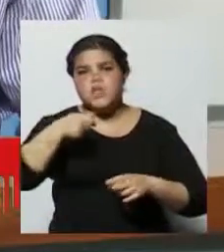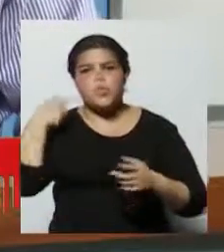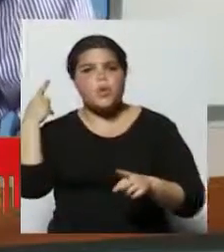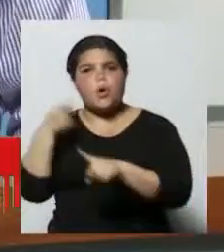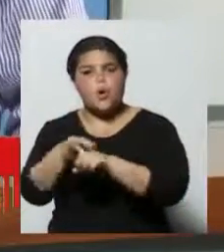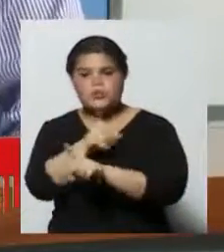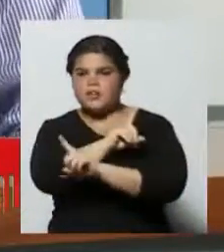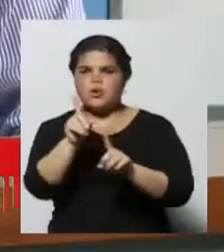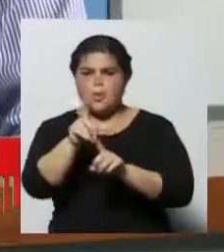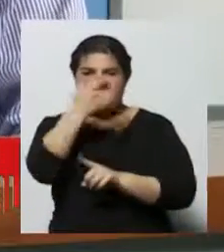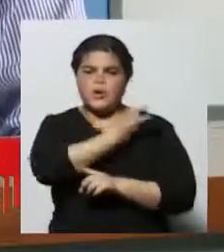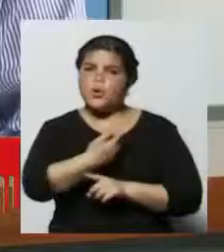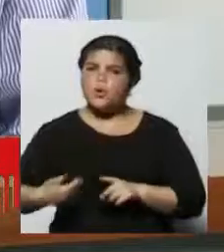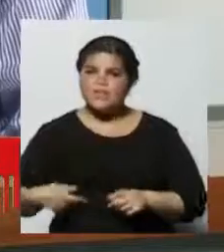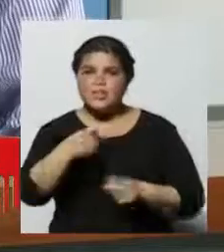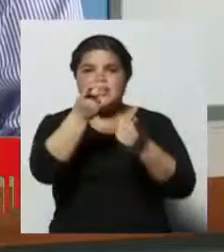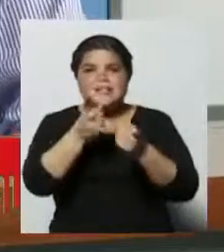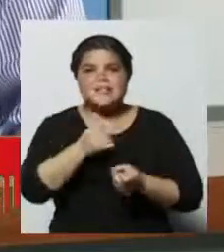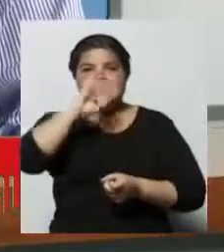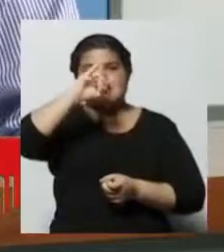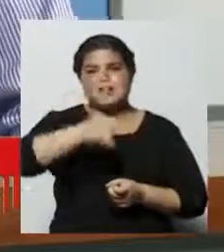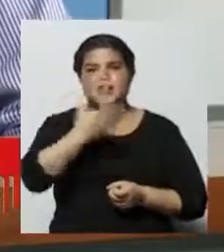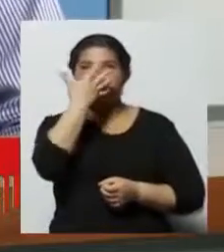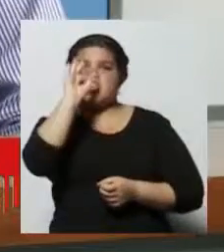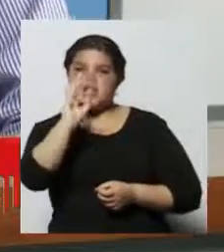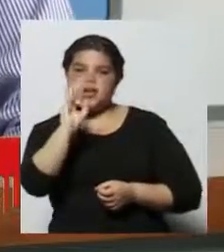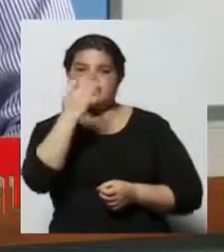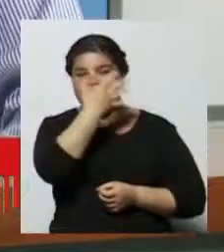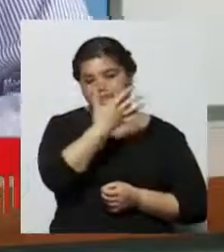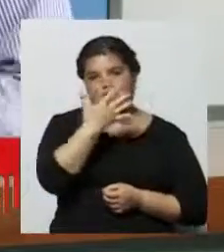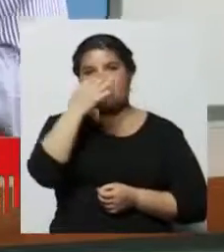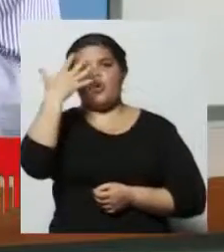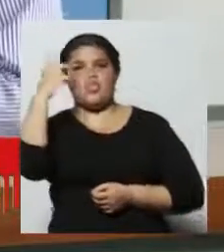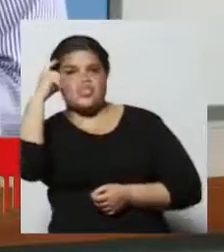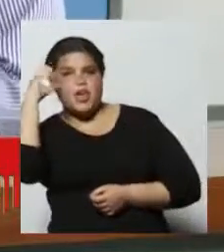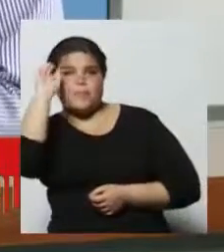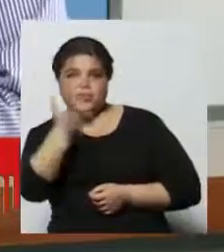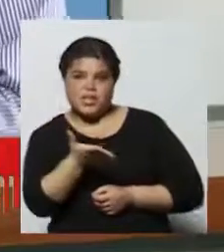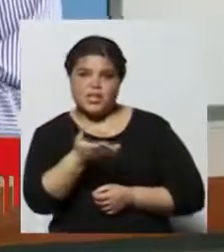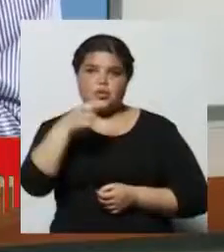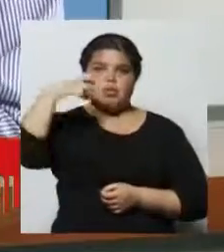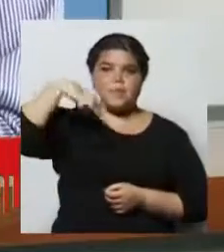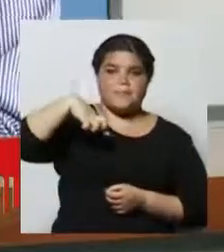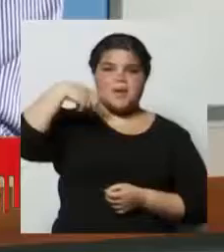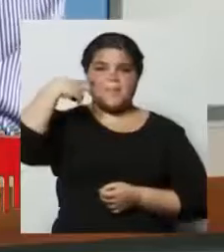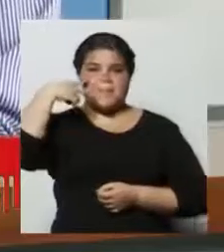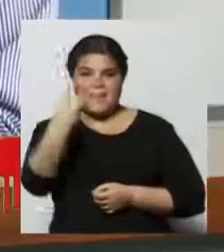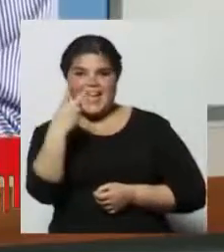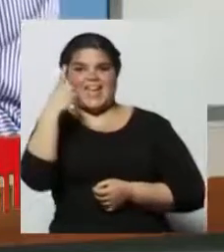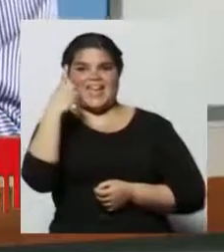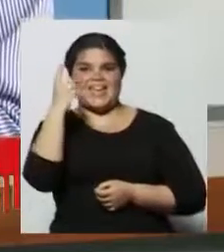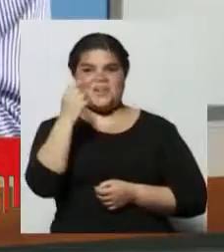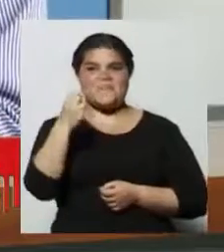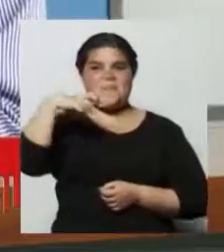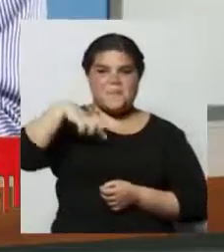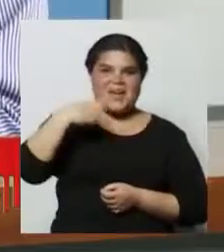que aplicar subsidios que representen un 5, un 10% del PBI, pero eso realmente sirve para que vayan a las clases más